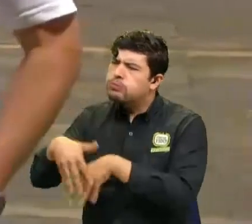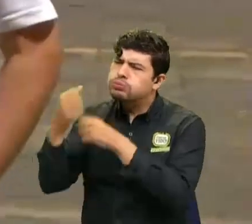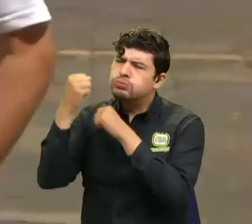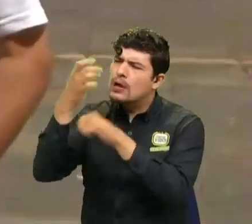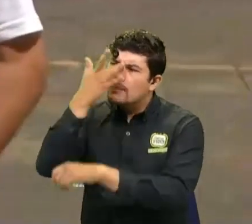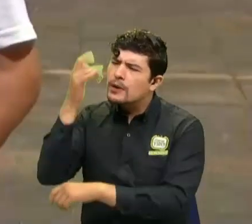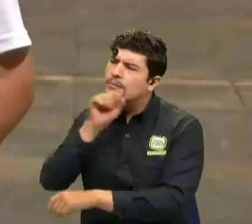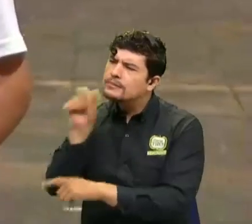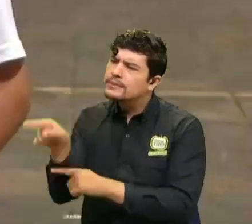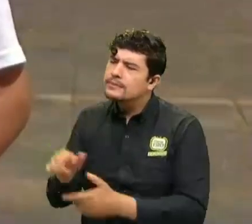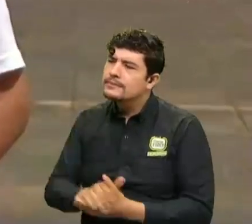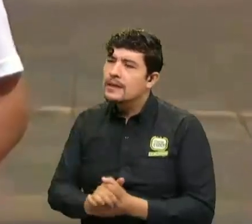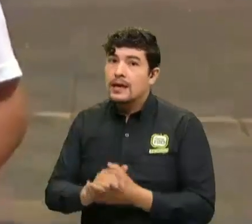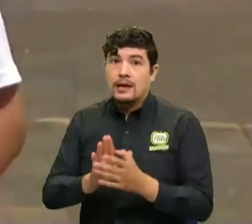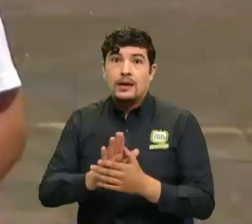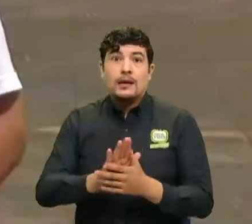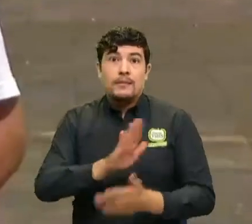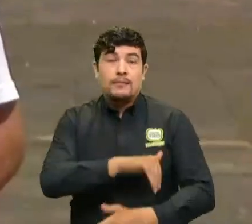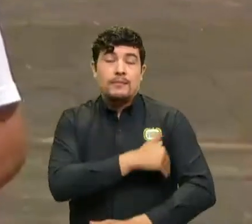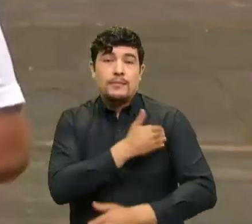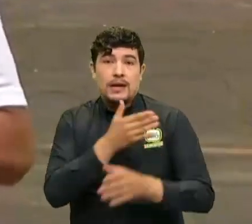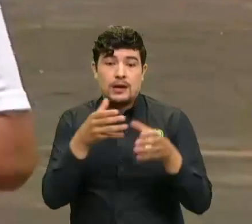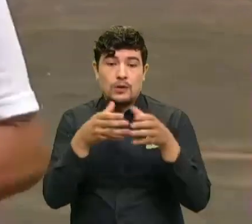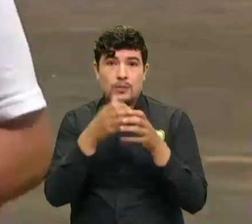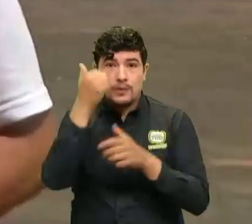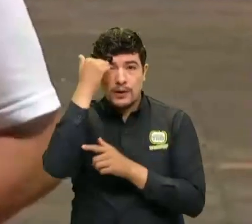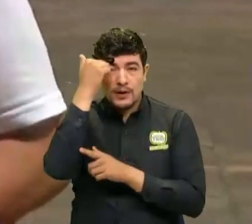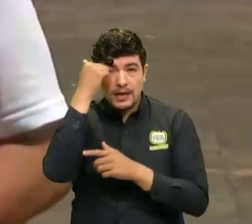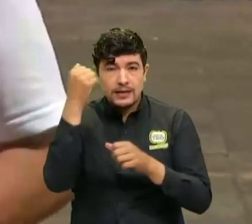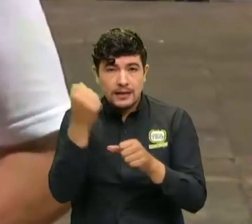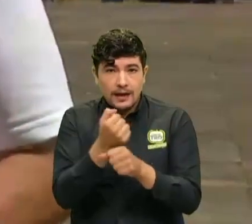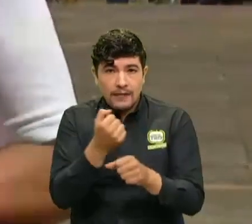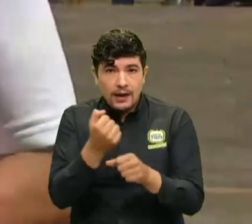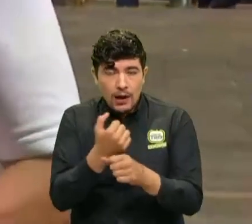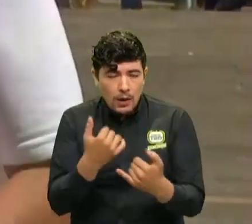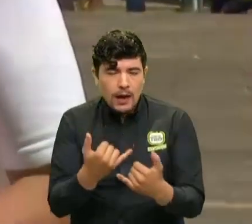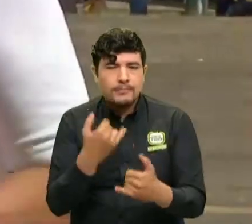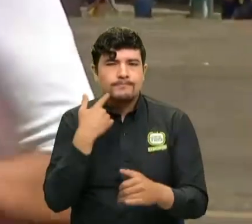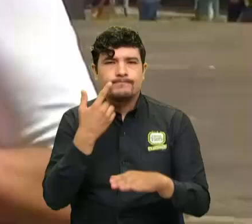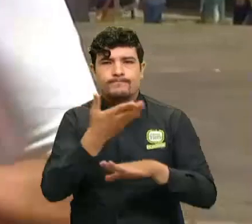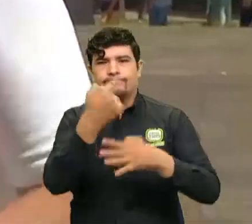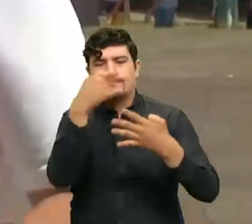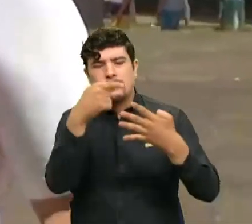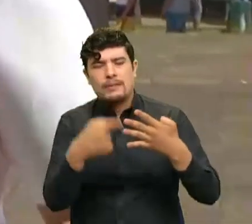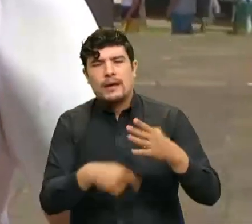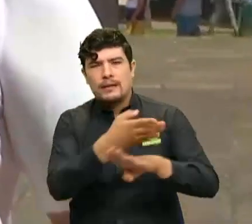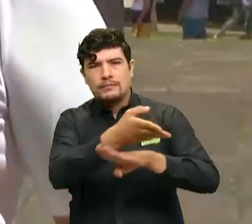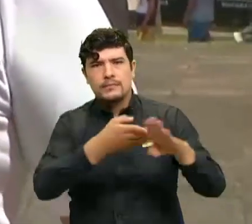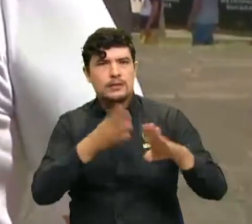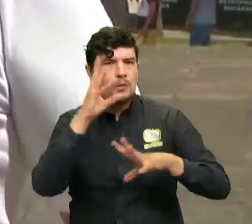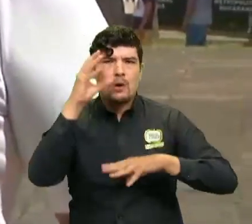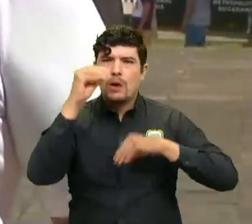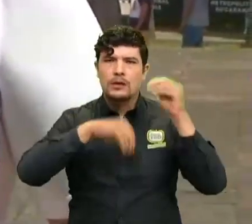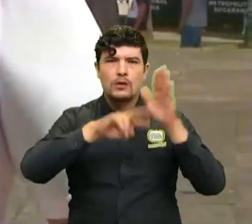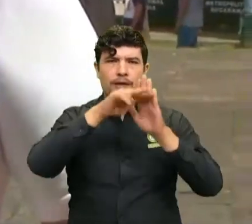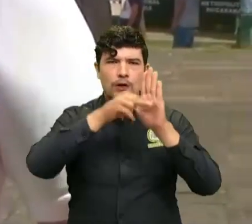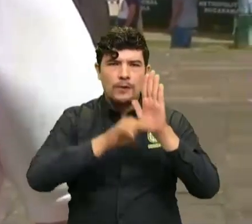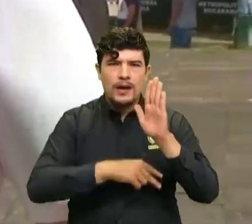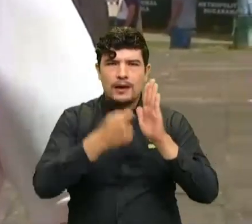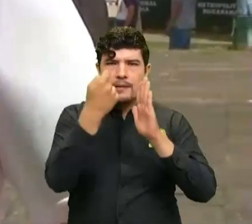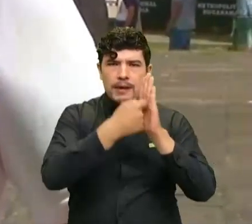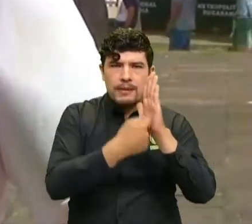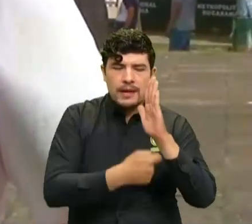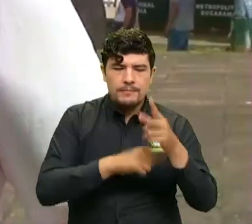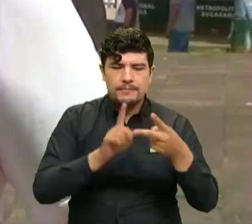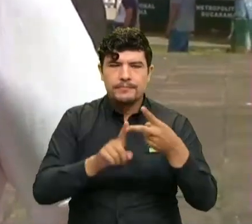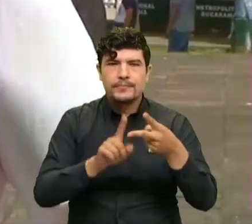Muy buenas tardes. El magisterio colombiano está protestando por unos aspectos fundamentales. Rechazamos la reforma tributaria, rechazamos